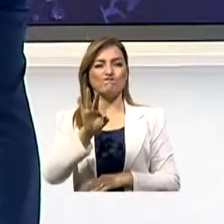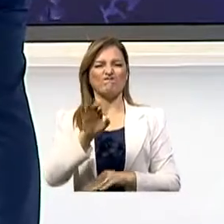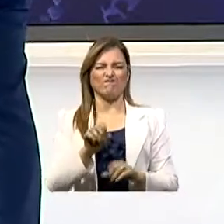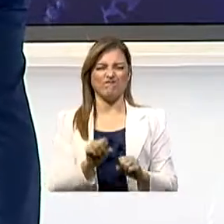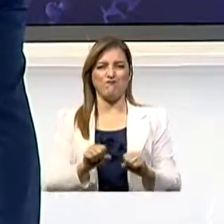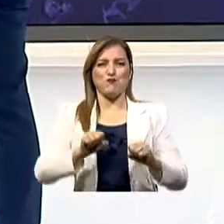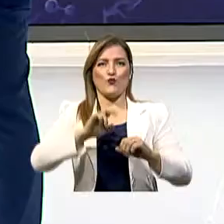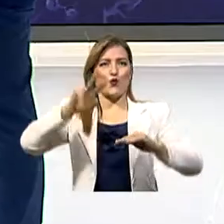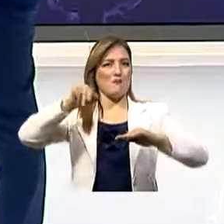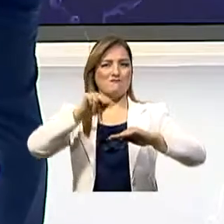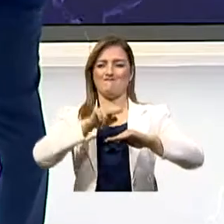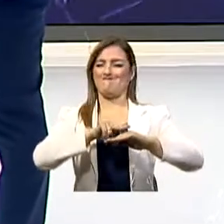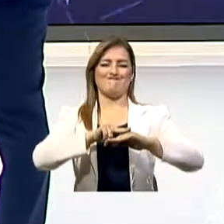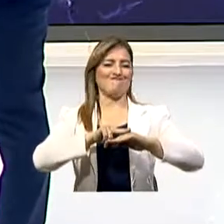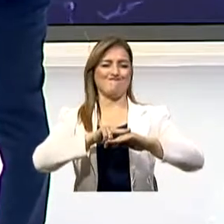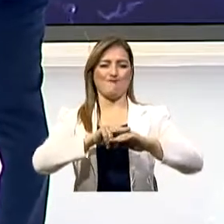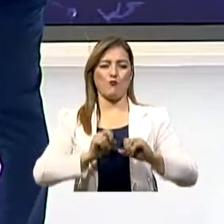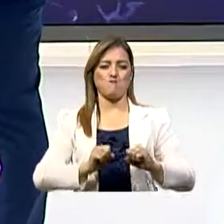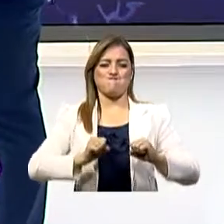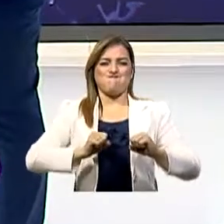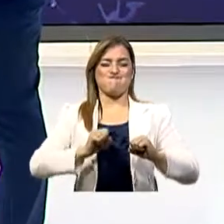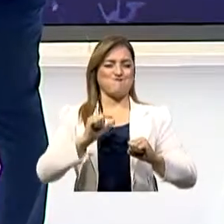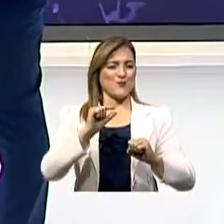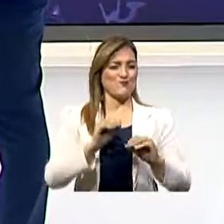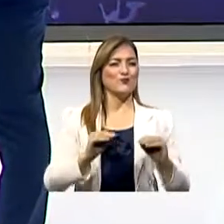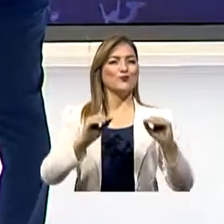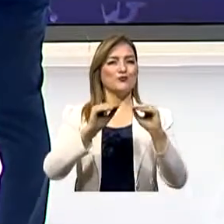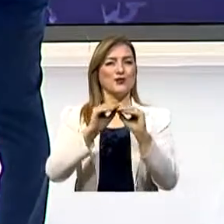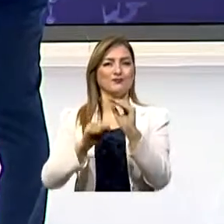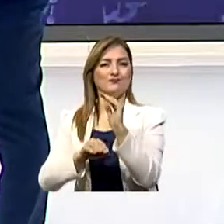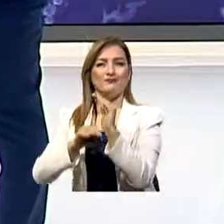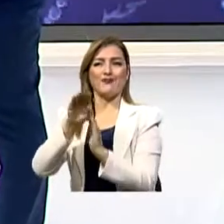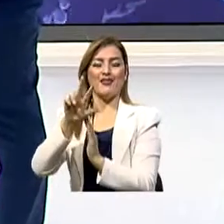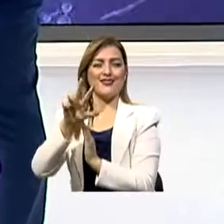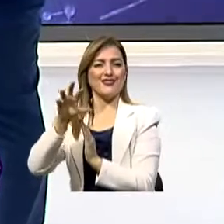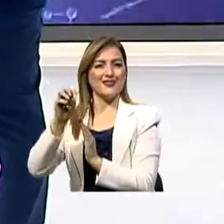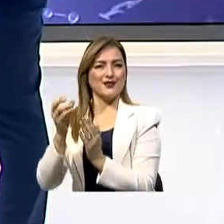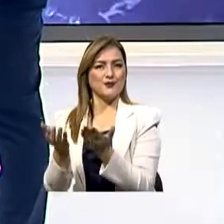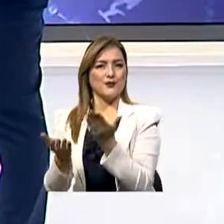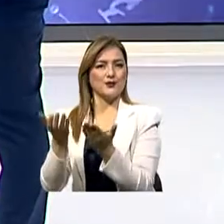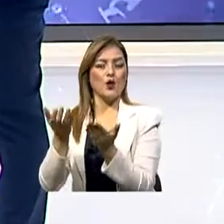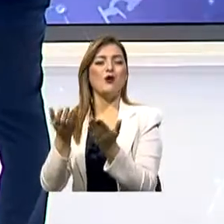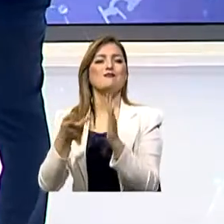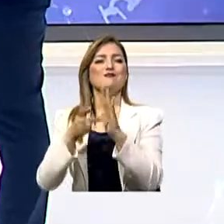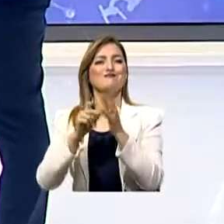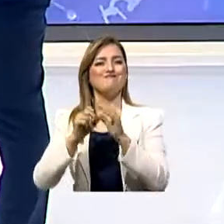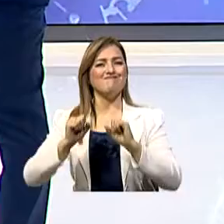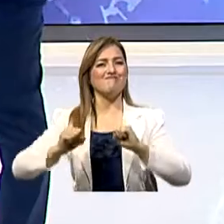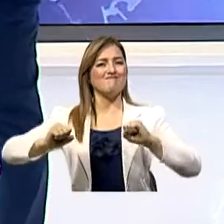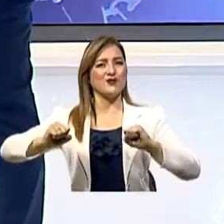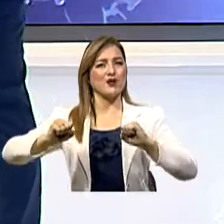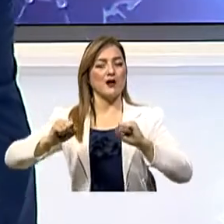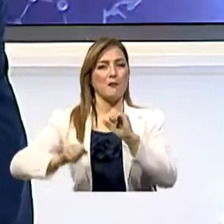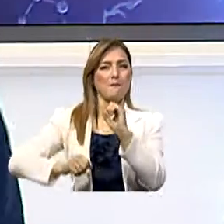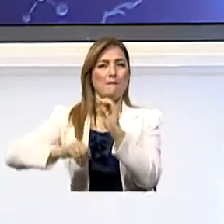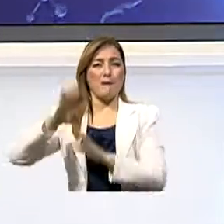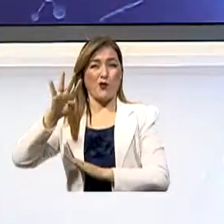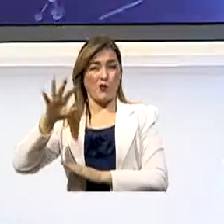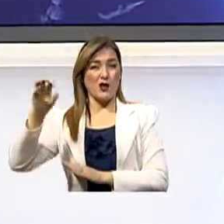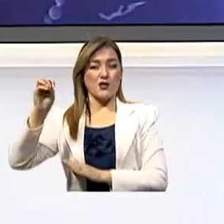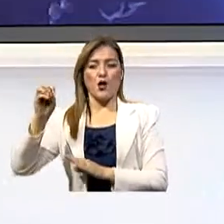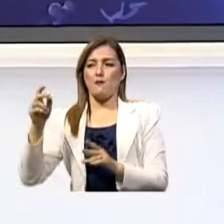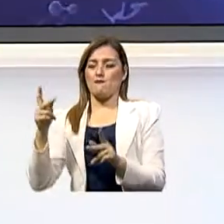todo lo que está por arriba de 30 pues tiene ya la obesidad y que definitivamente por encima de 40 es obesidad mórbida